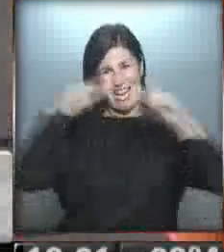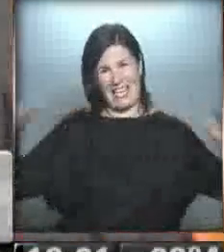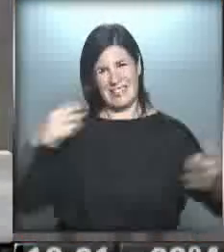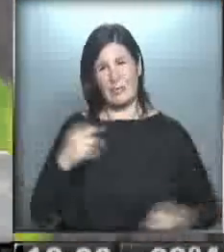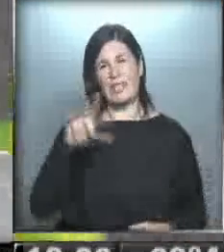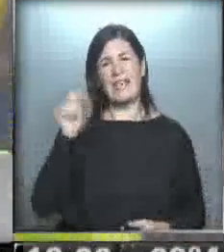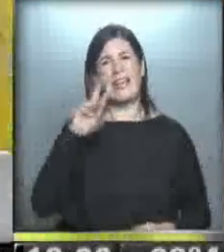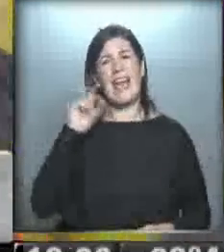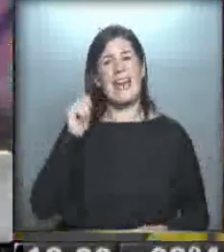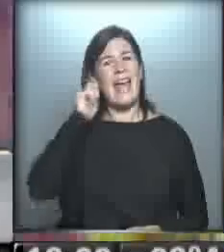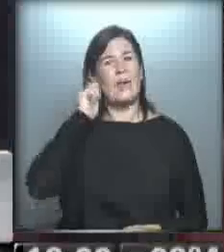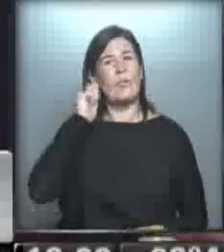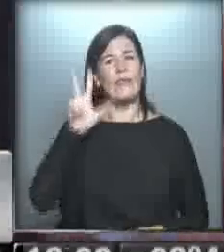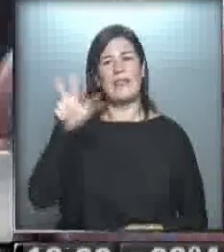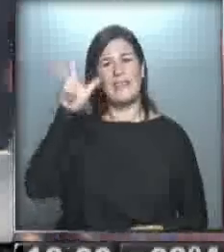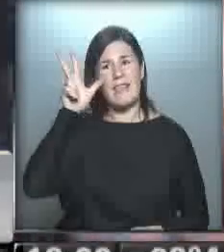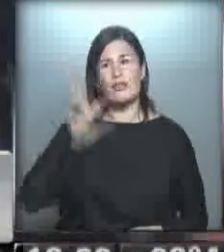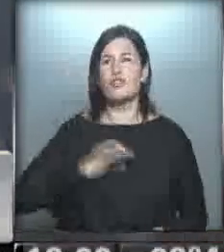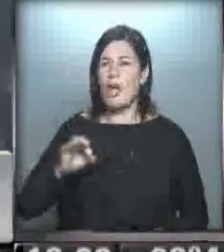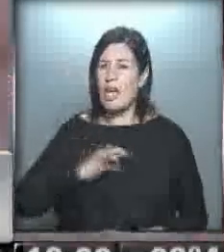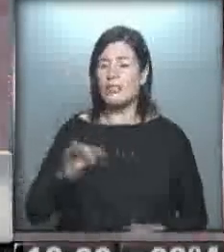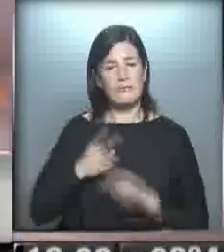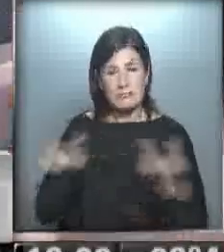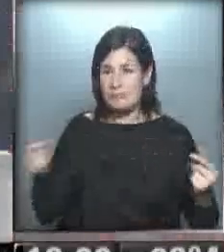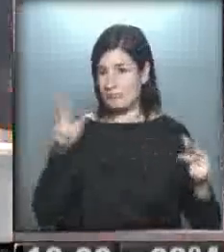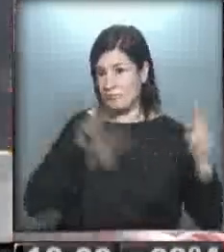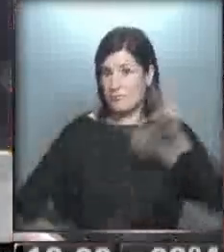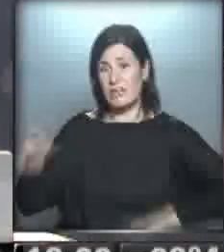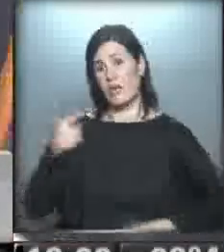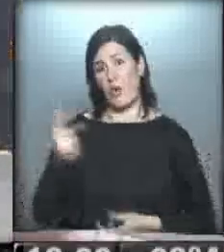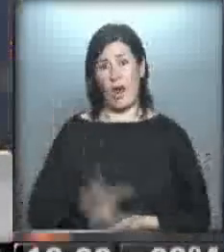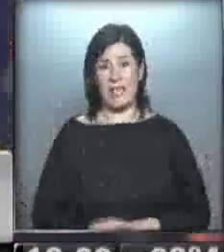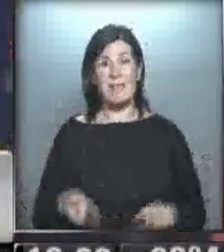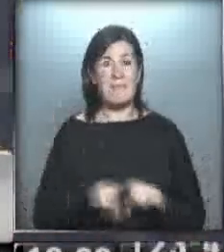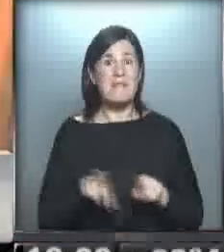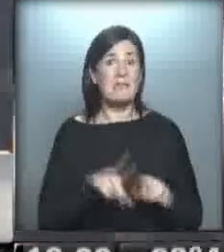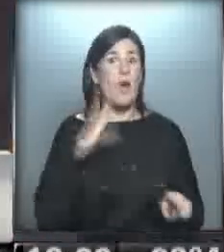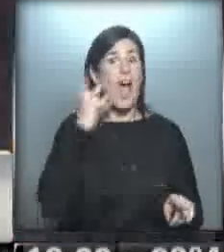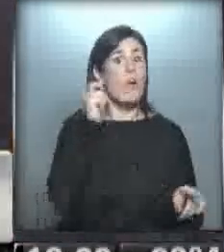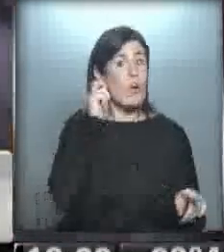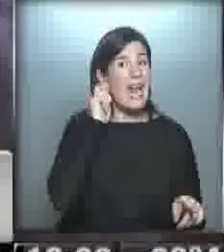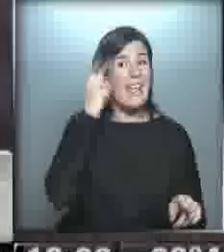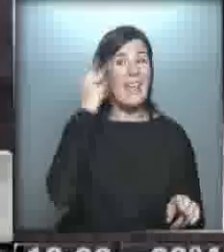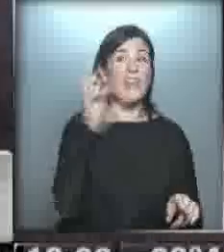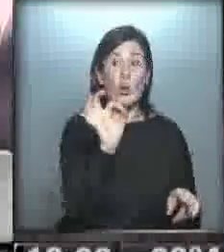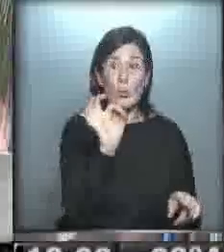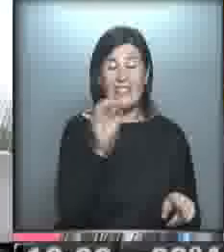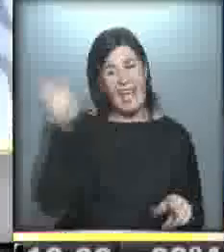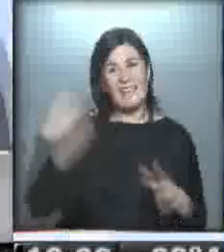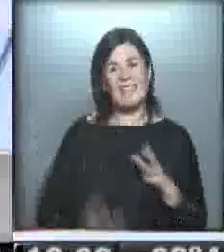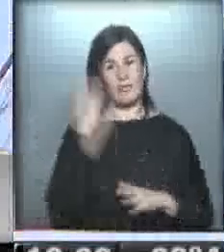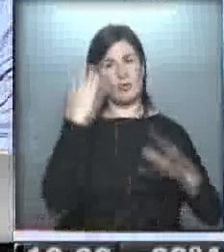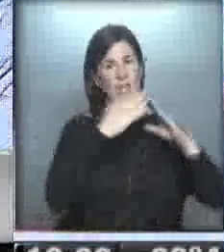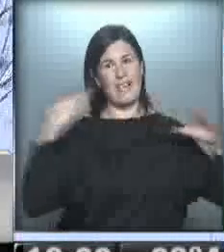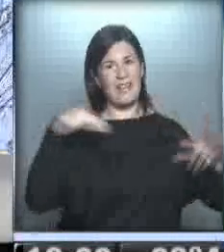cumplió 38 años en ausencia. El mismo tiempo que su abuela, Chicha Mariani, de 90 años, fundadora de Abuelas de Plaza de